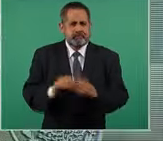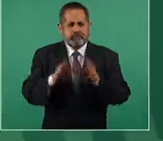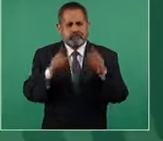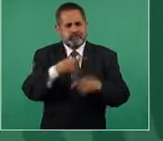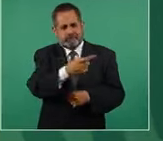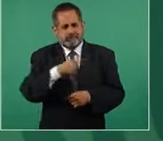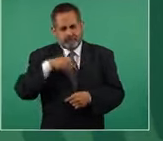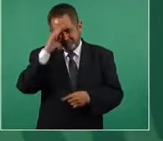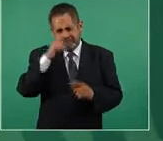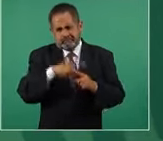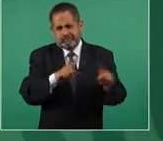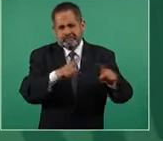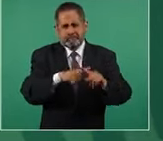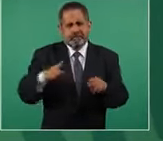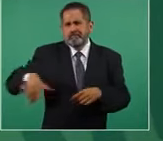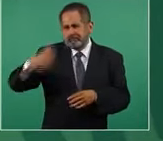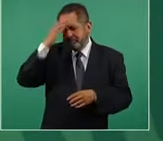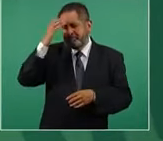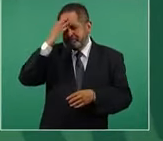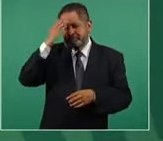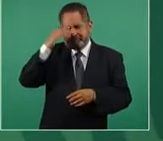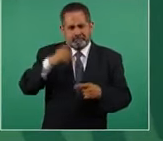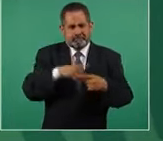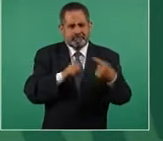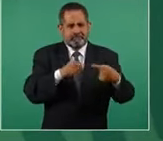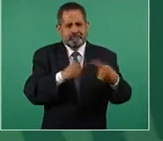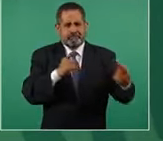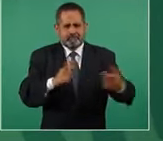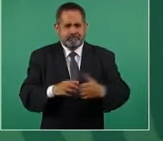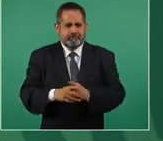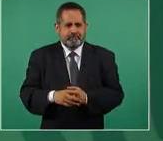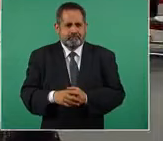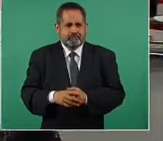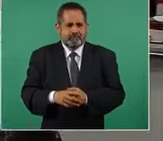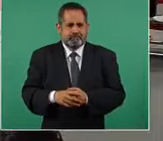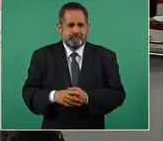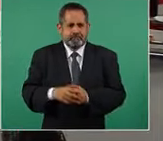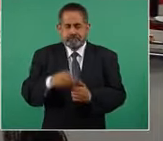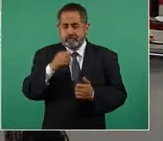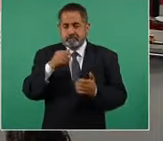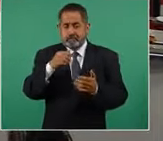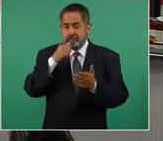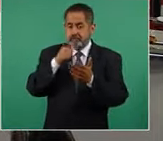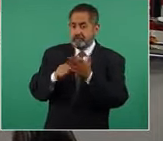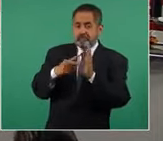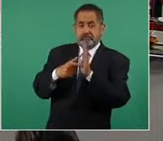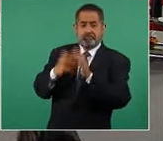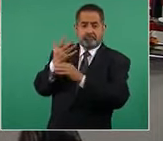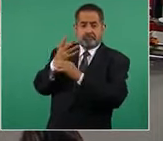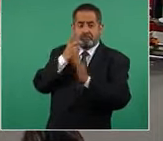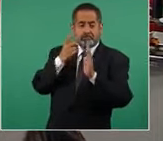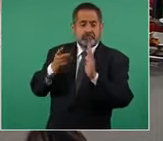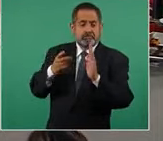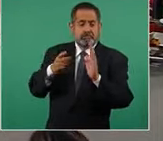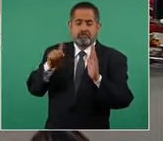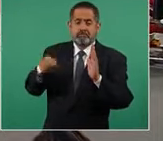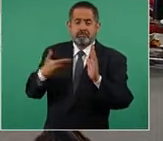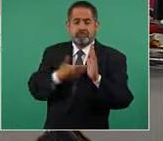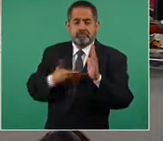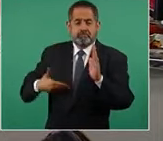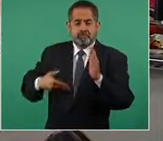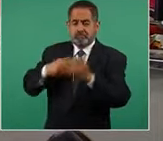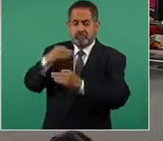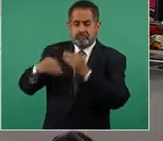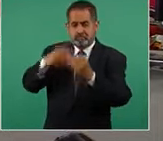tenemos diferencias, son públicas, son notorias. Aquí está la carta, dice, ¿sí? Dice él que presidente de todos